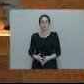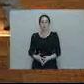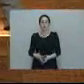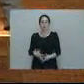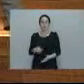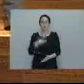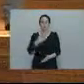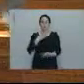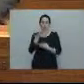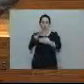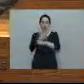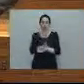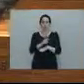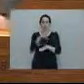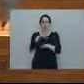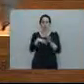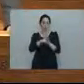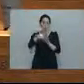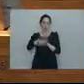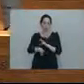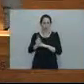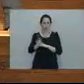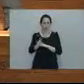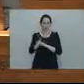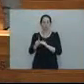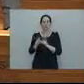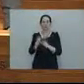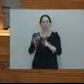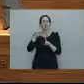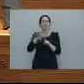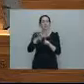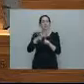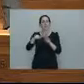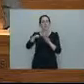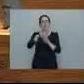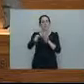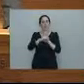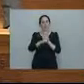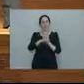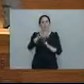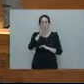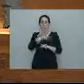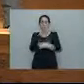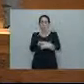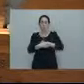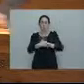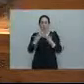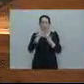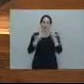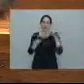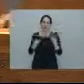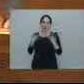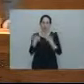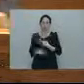defiendo aquí la proposición no de ley relativa al establecimiento de medidas en prevención contra la pobreza energética, que efectivamente, como